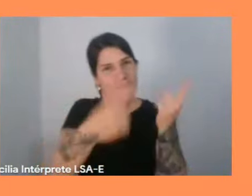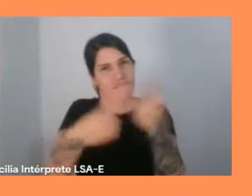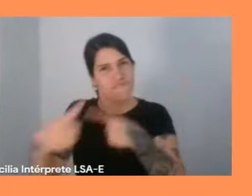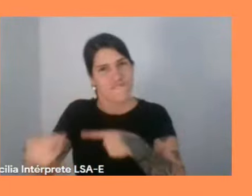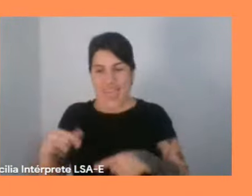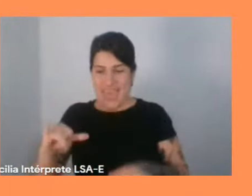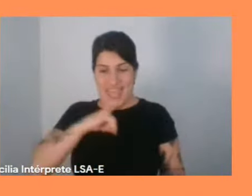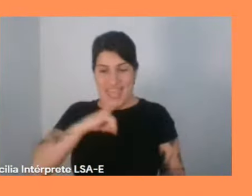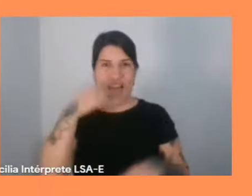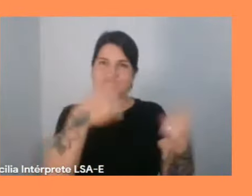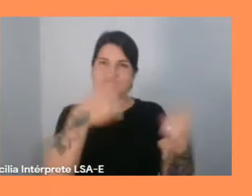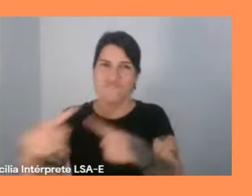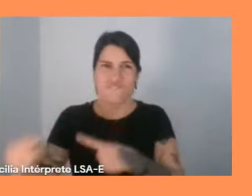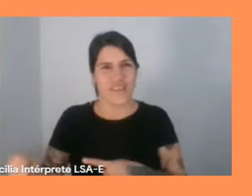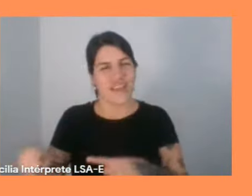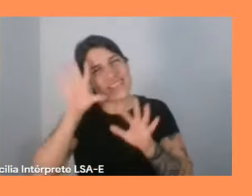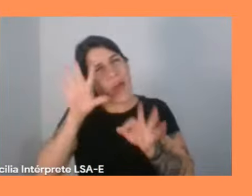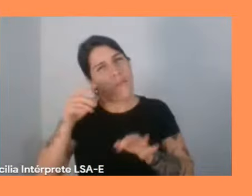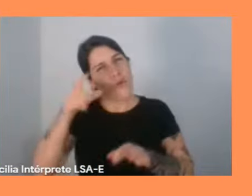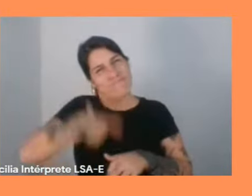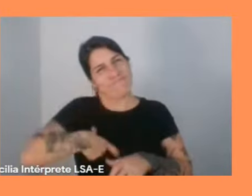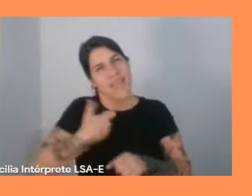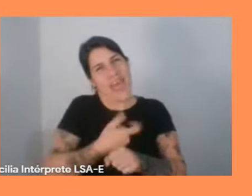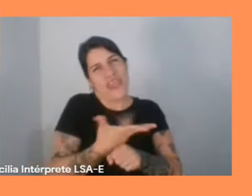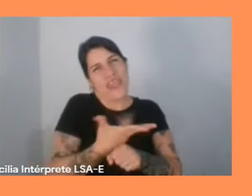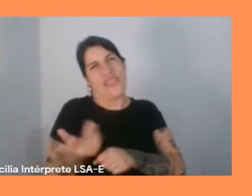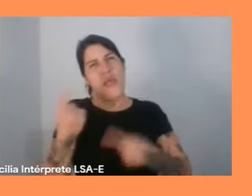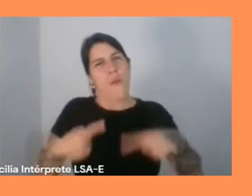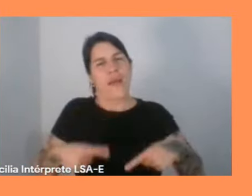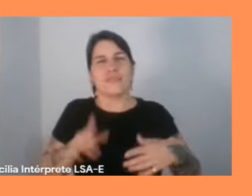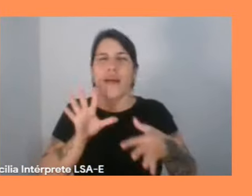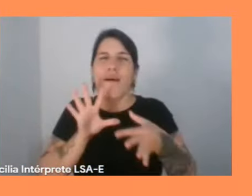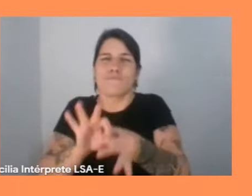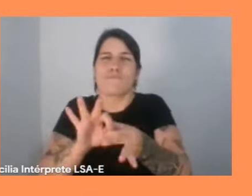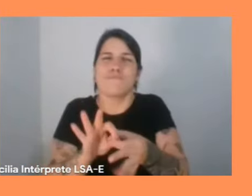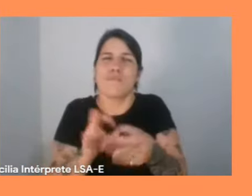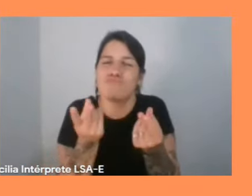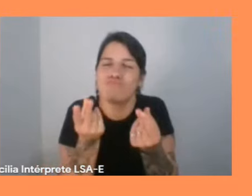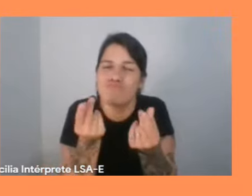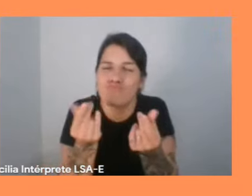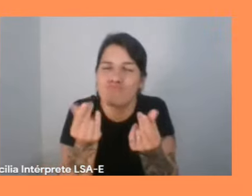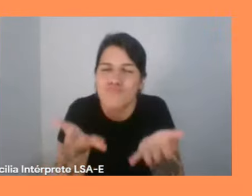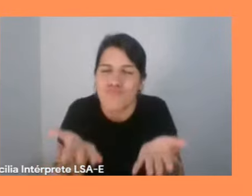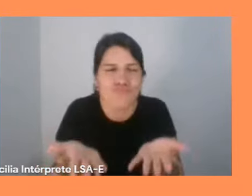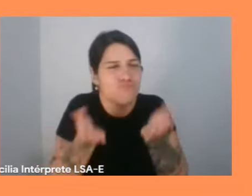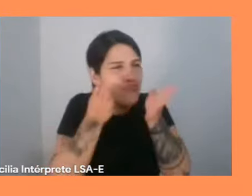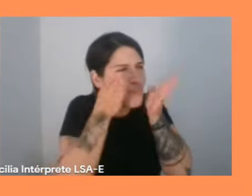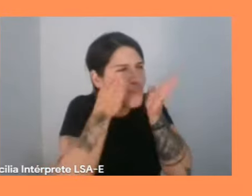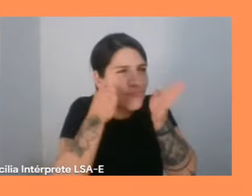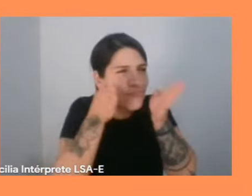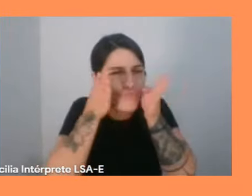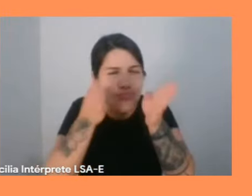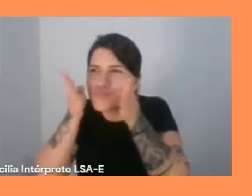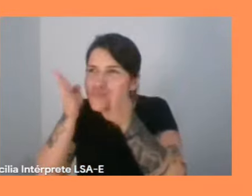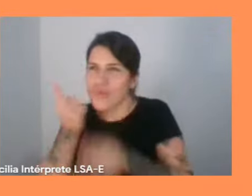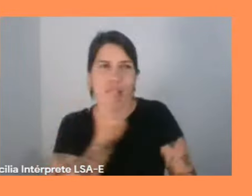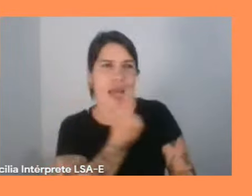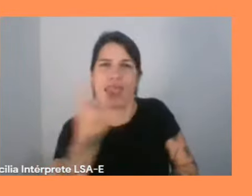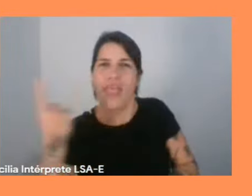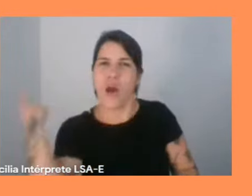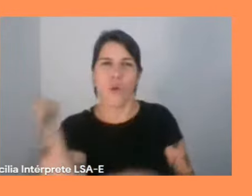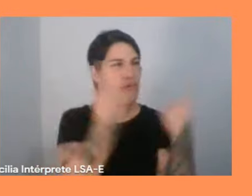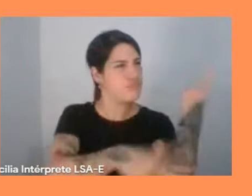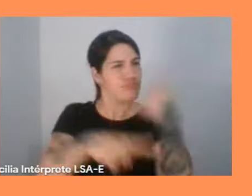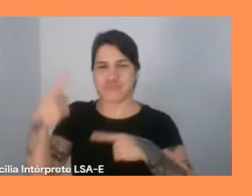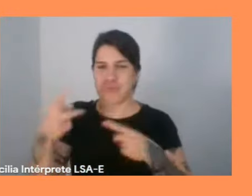valorar la riqueza de las particularidades que hacen a lo colectivo. La diversidad es étnica, corporal,